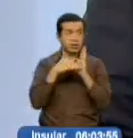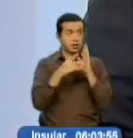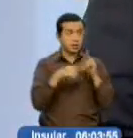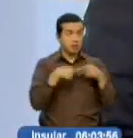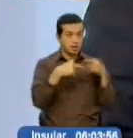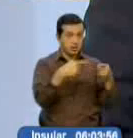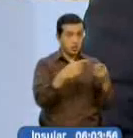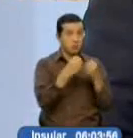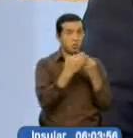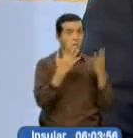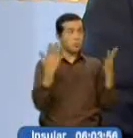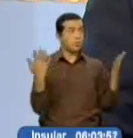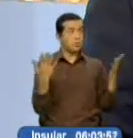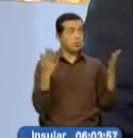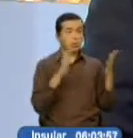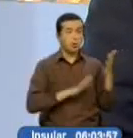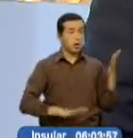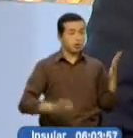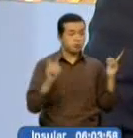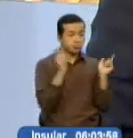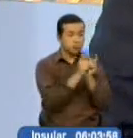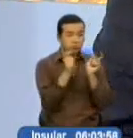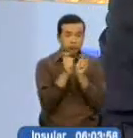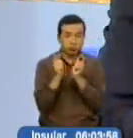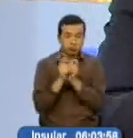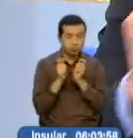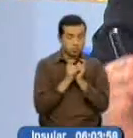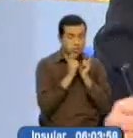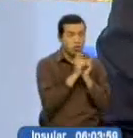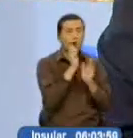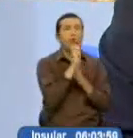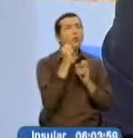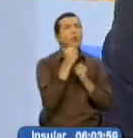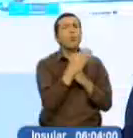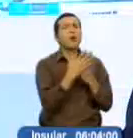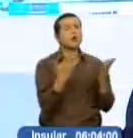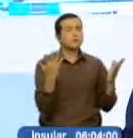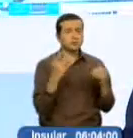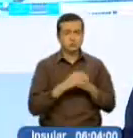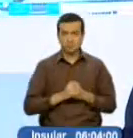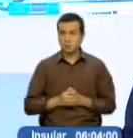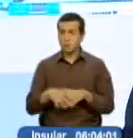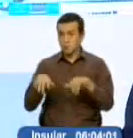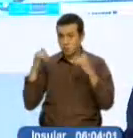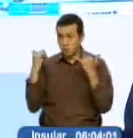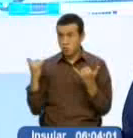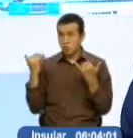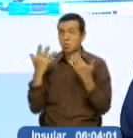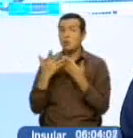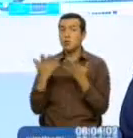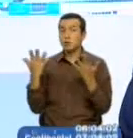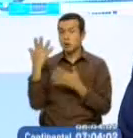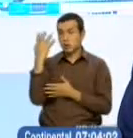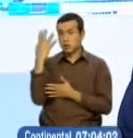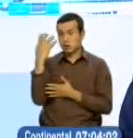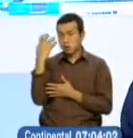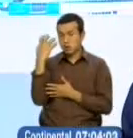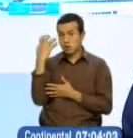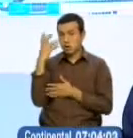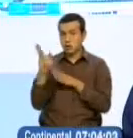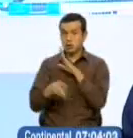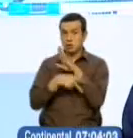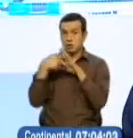¿cuántos campos menores tendrá el Ecuador en términos de esta dimensión? Al momento nosotros vamos a sacar 15